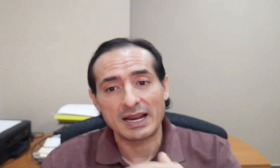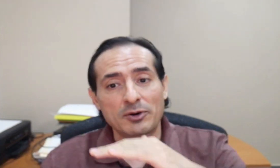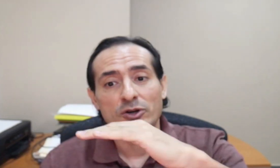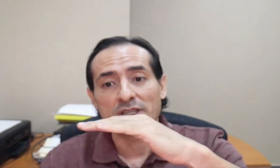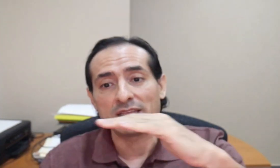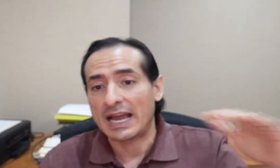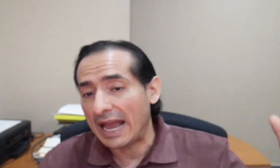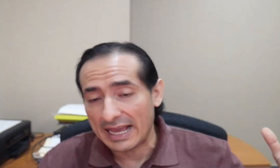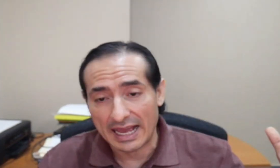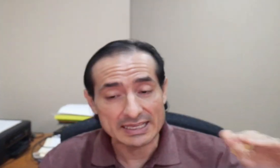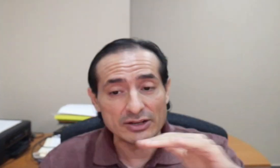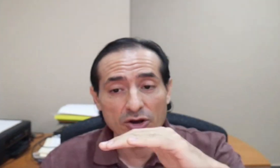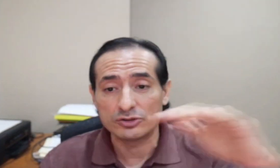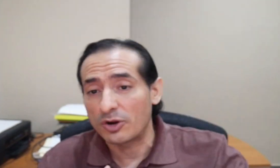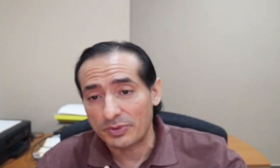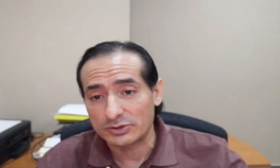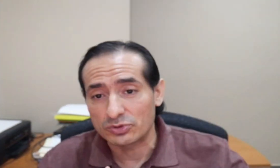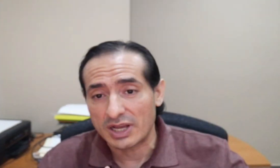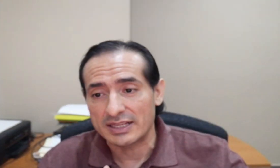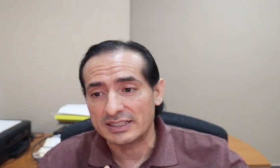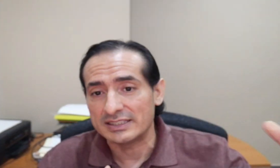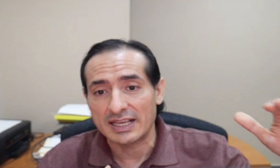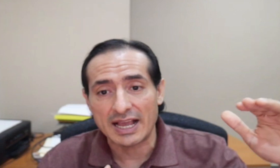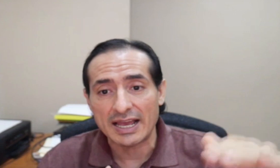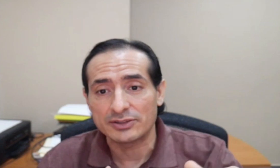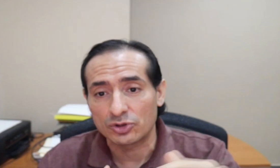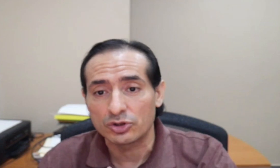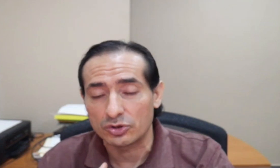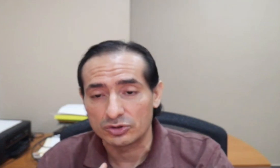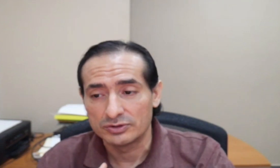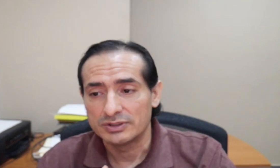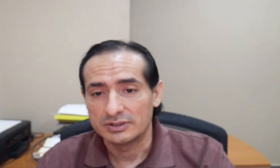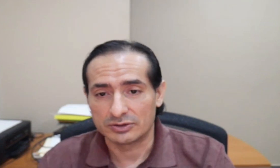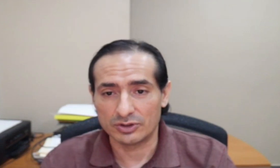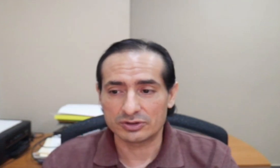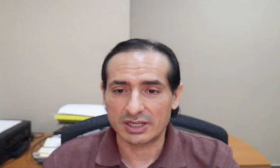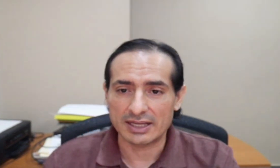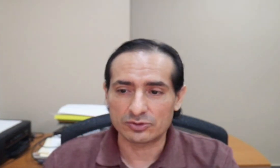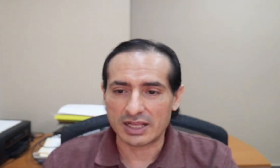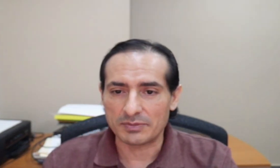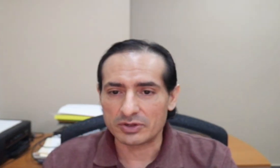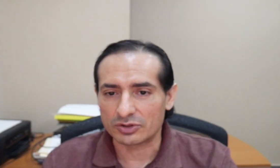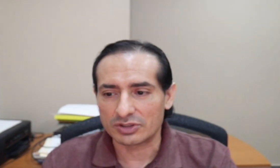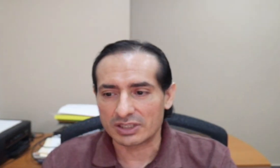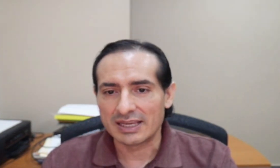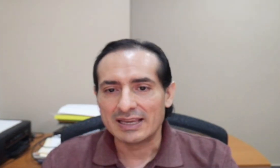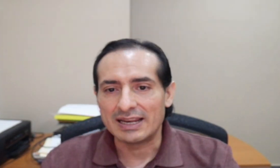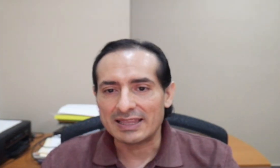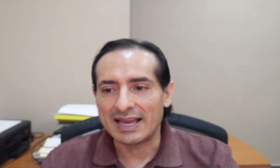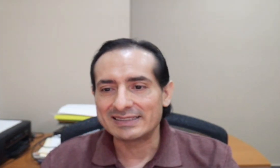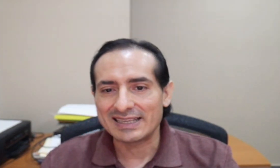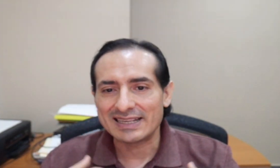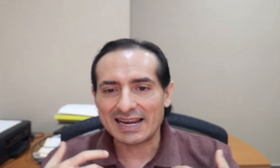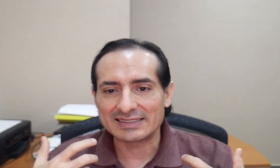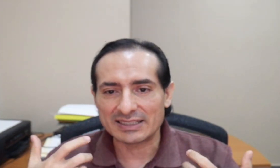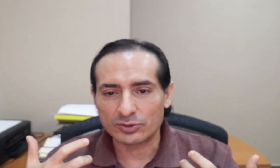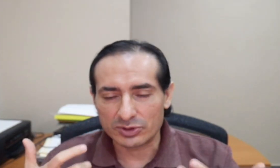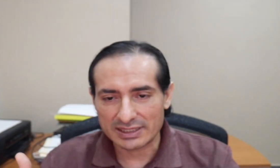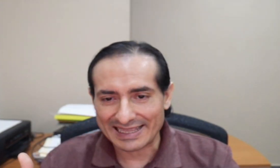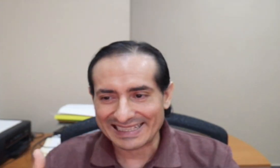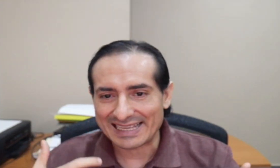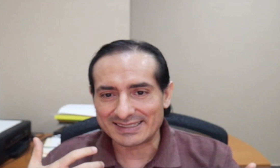Corte para que la Corte diga, ah, aquí no, no lo puedes juzgar, y se cae todo, ¿no? Se cae todo el camino. Entonces, la idea es tener